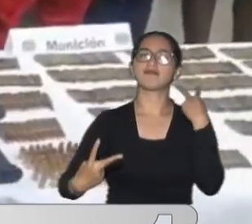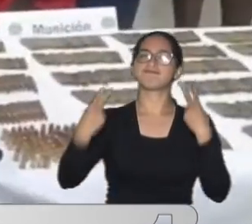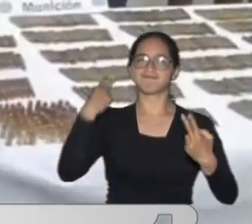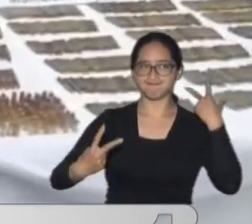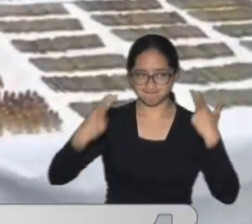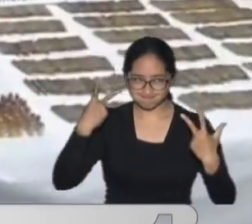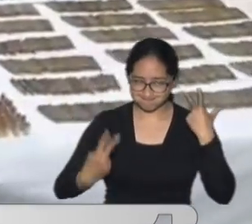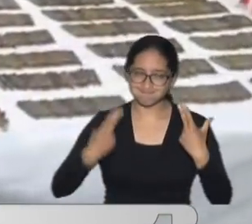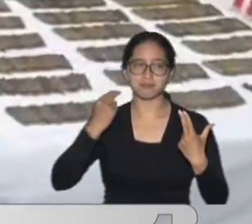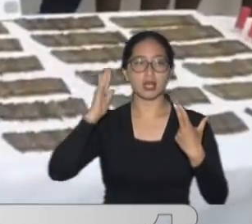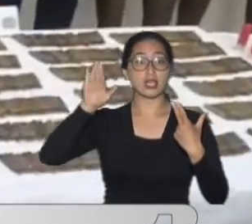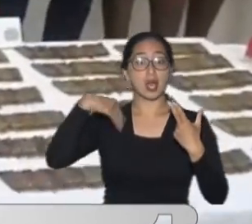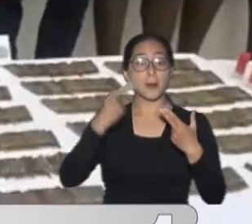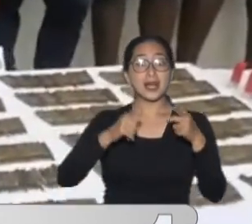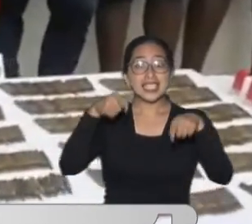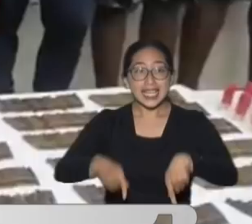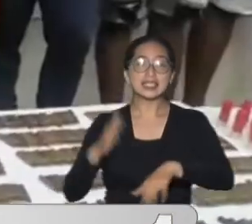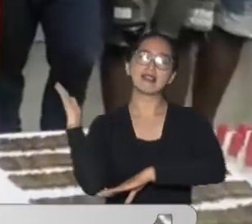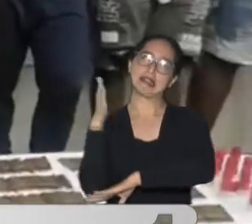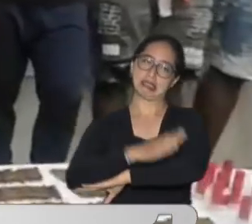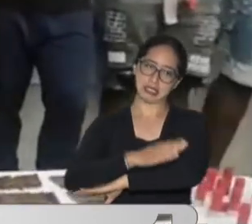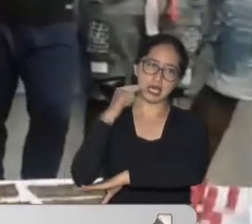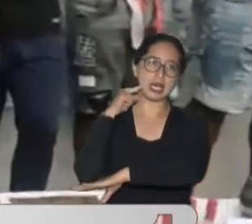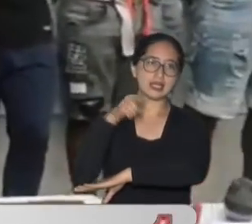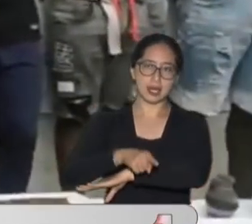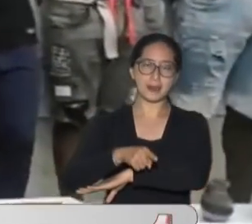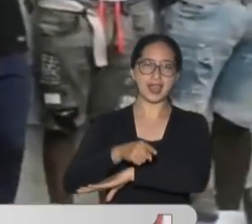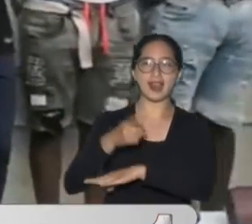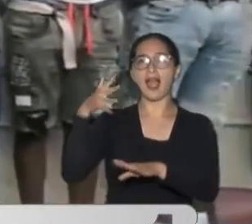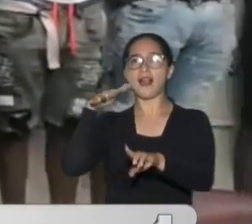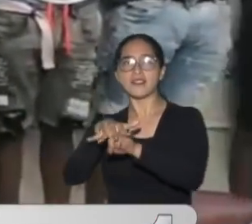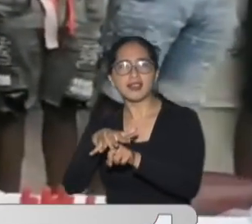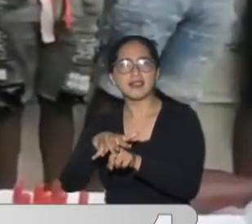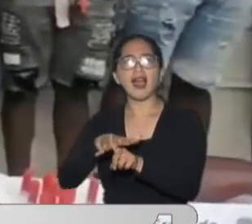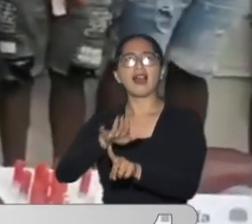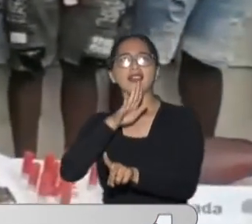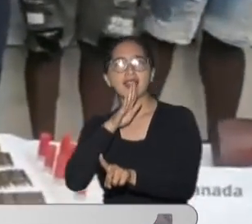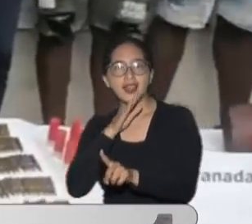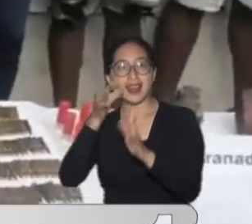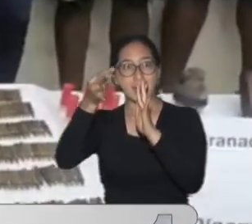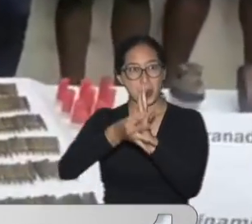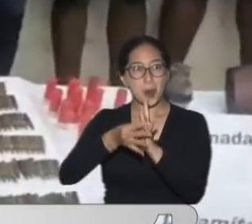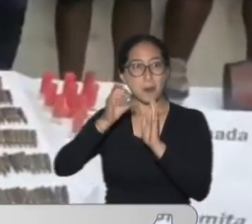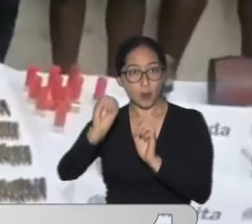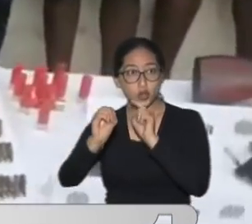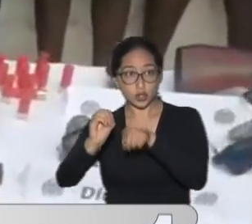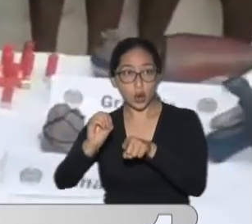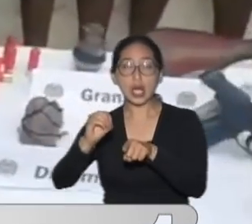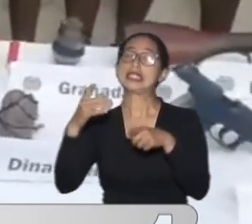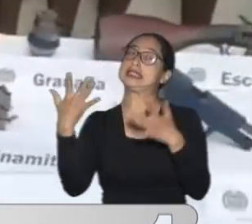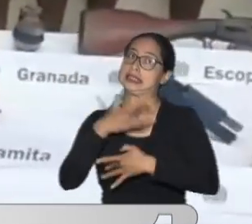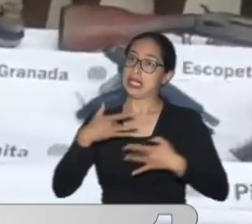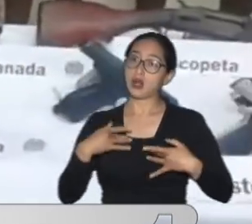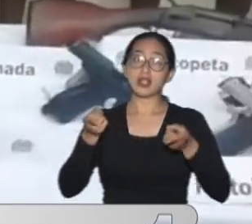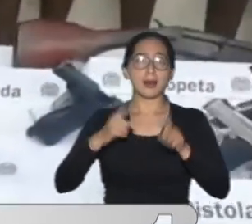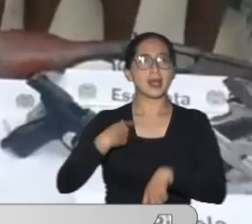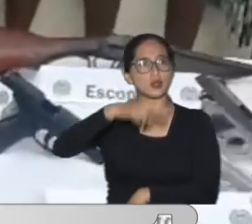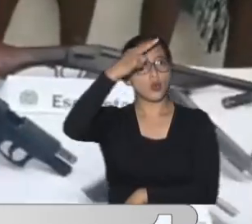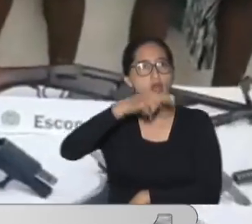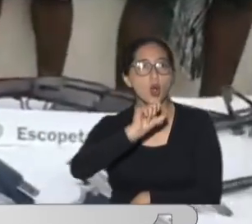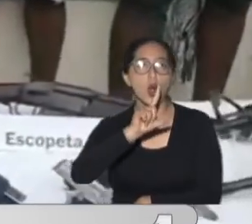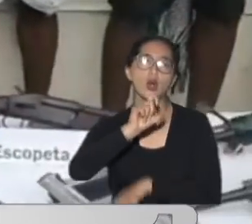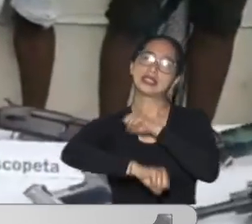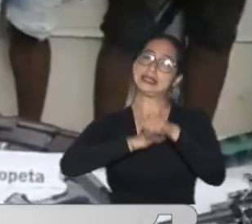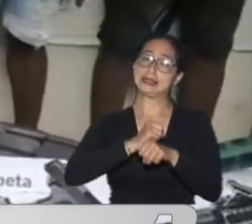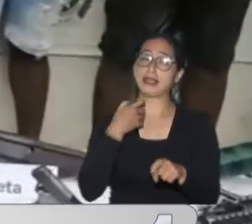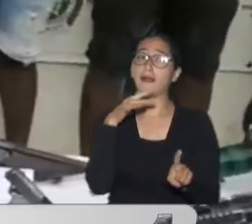los hechos de su muerte también resulta lesionado su esposo y su hijo menor de 11 años. Según las labores de inteligencia,